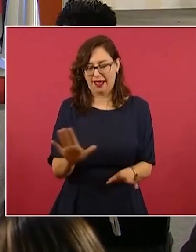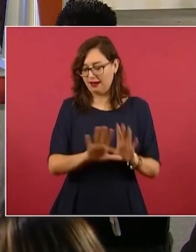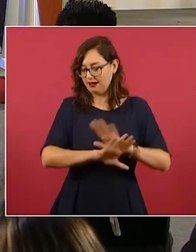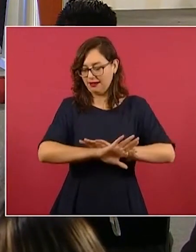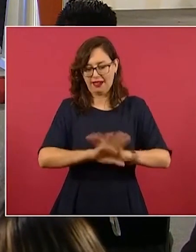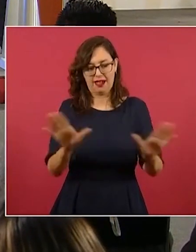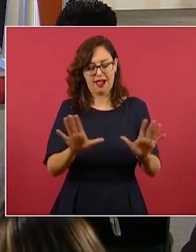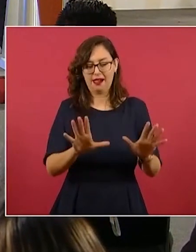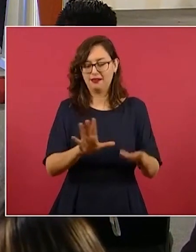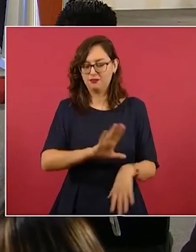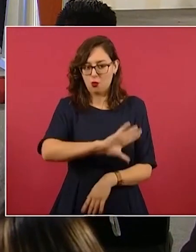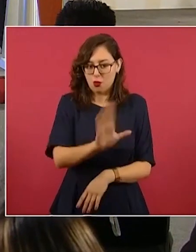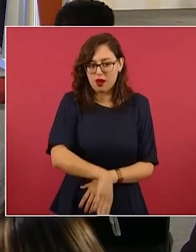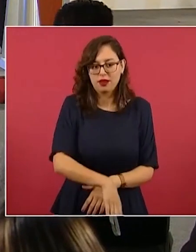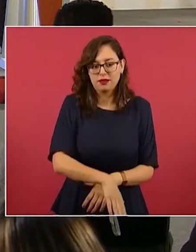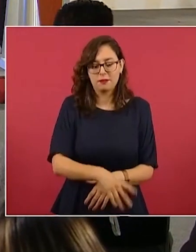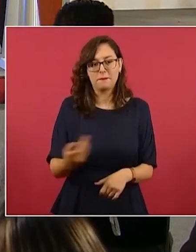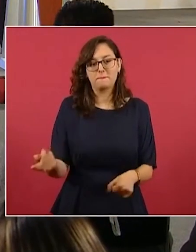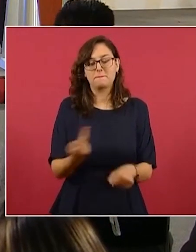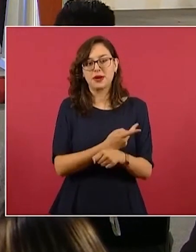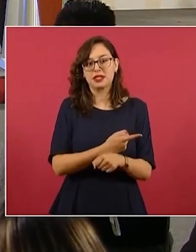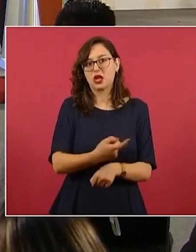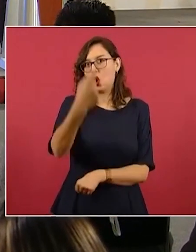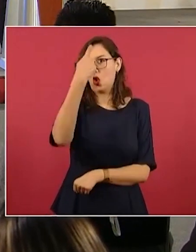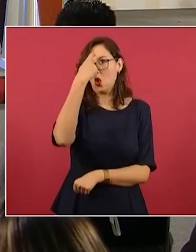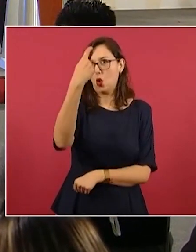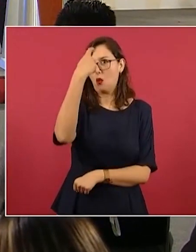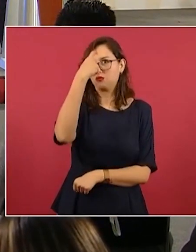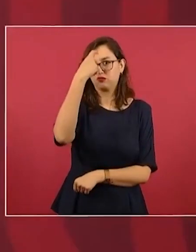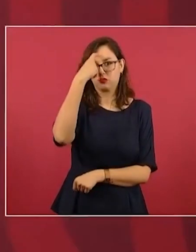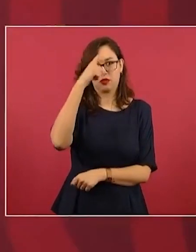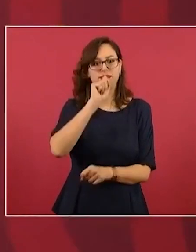ya desapareció el pensamiento